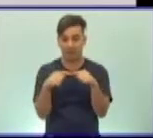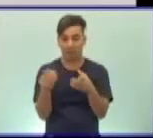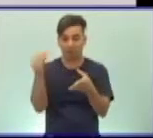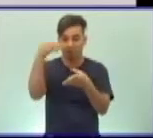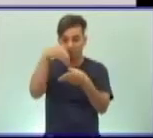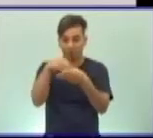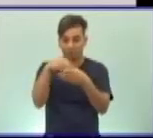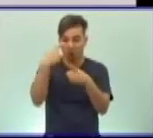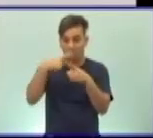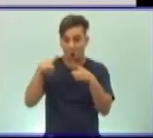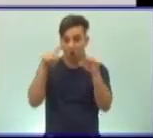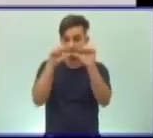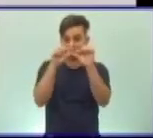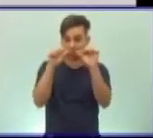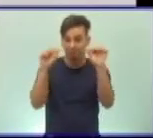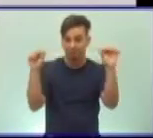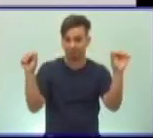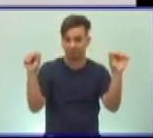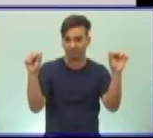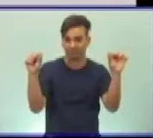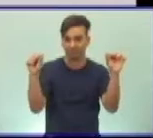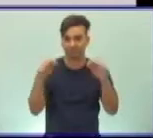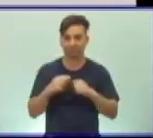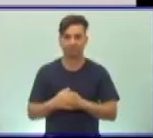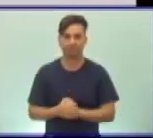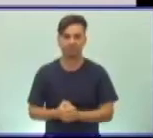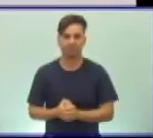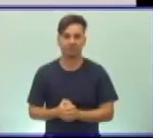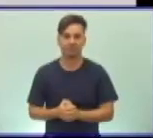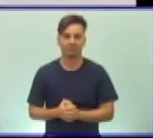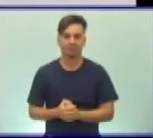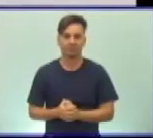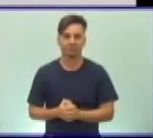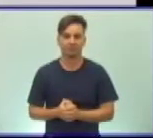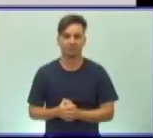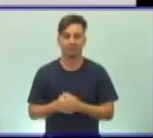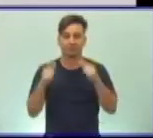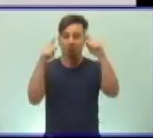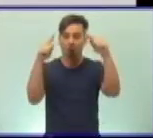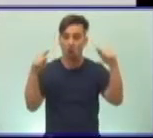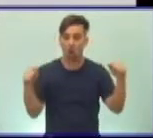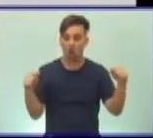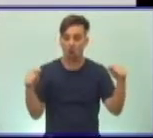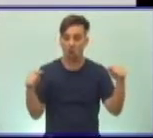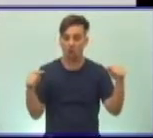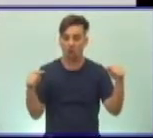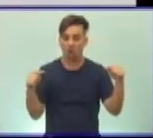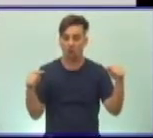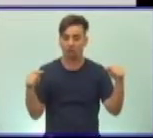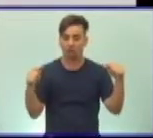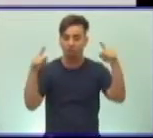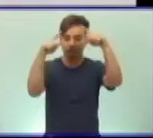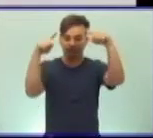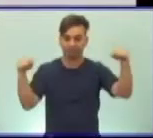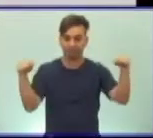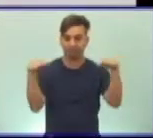y los lados que se determinan por la propia recta sobre el triángulo y el triángulo